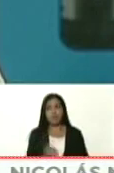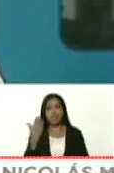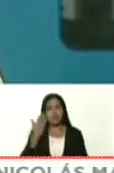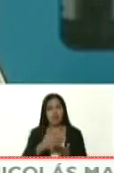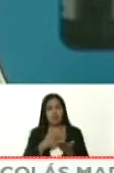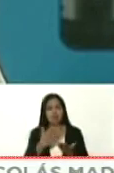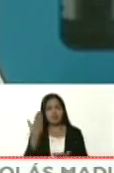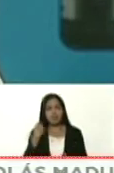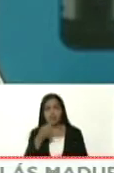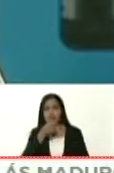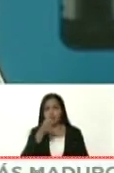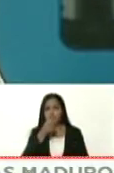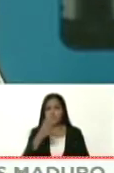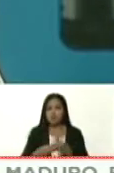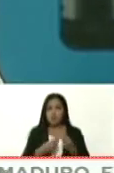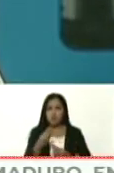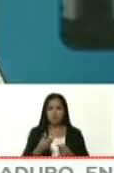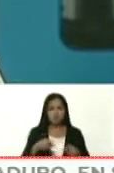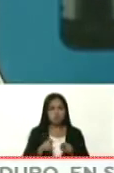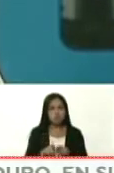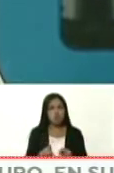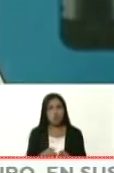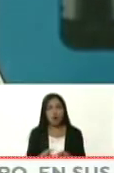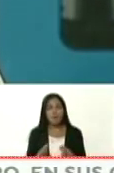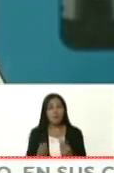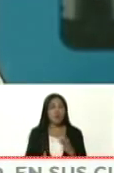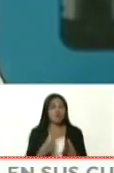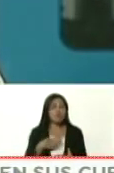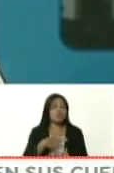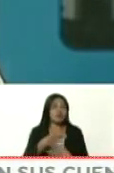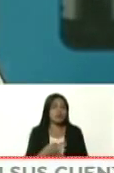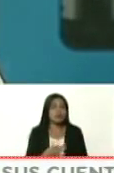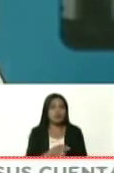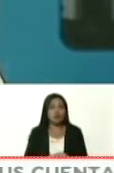antes de ayer, hice una entrevista muy interesante